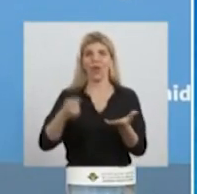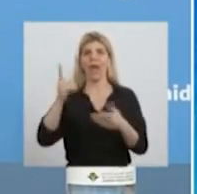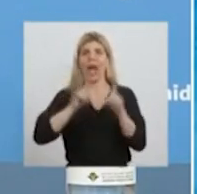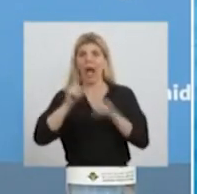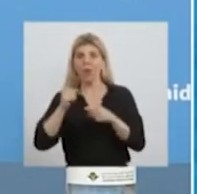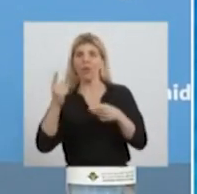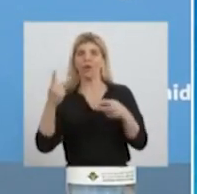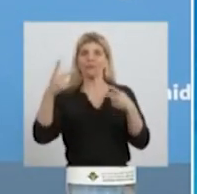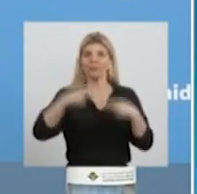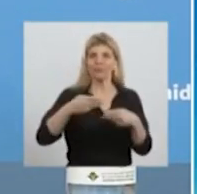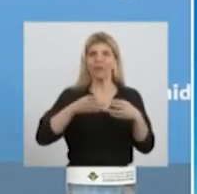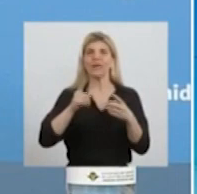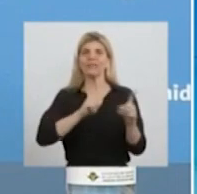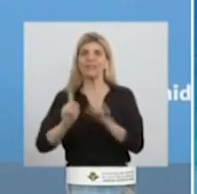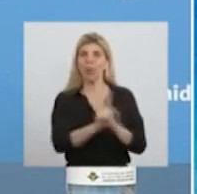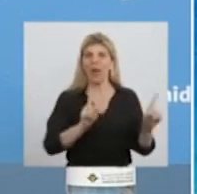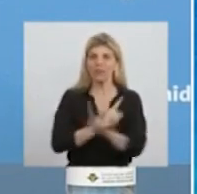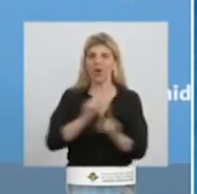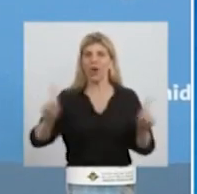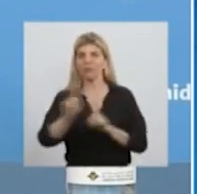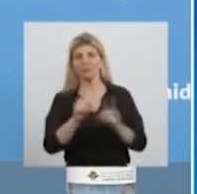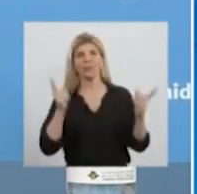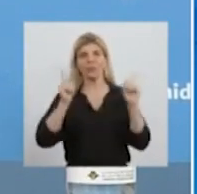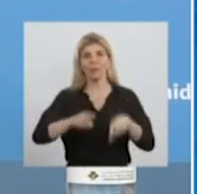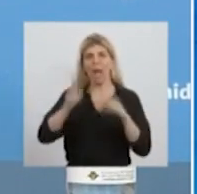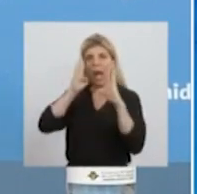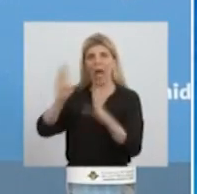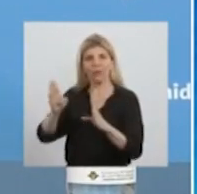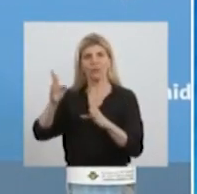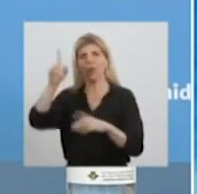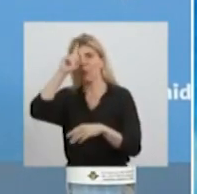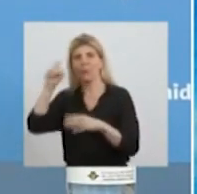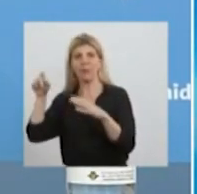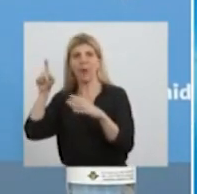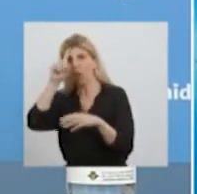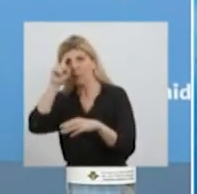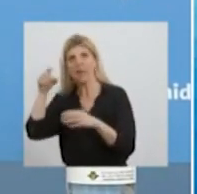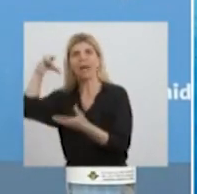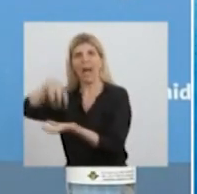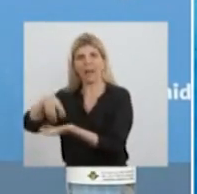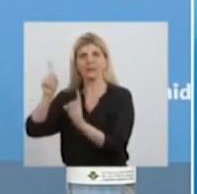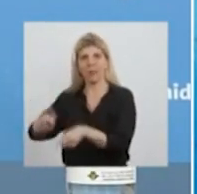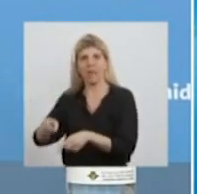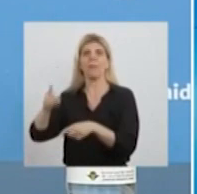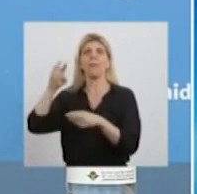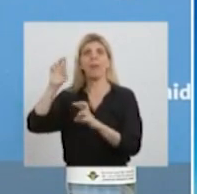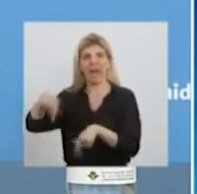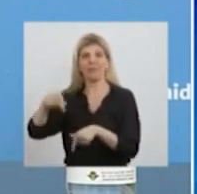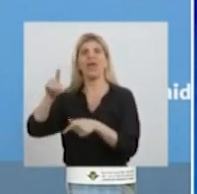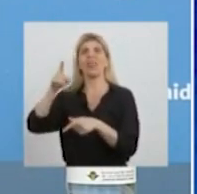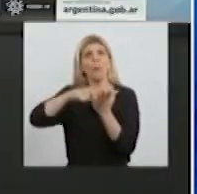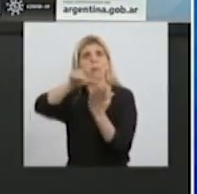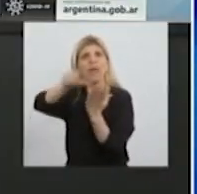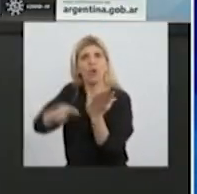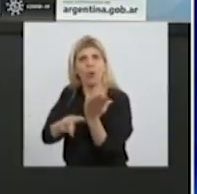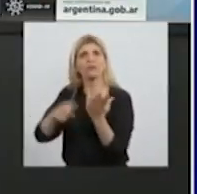aislarlo al canciller por esas internas que carcomen al gobierno de Alberto Fernández, y ese